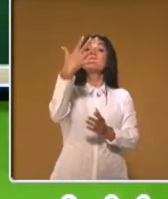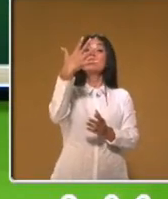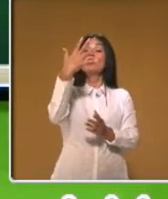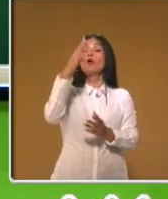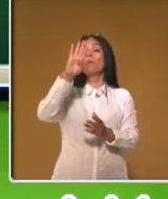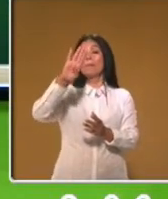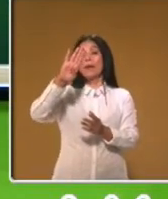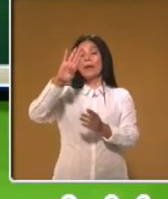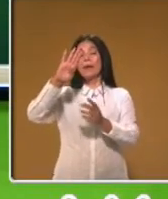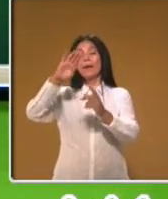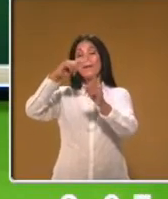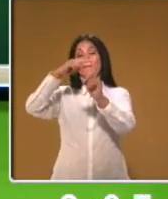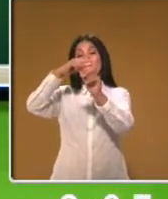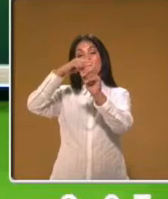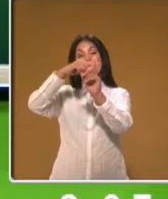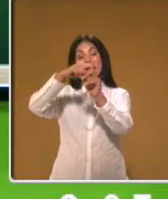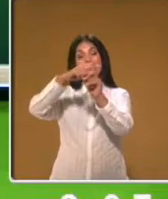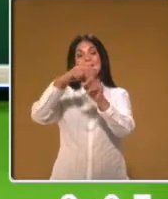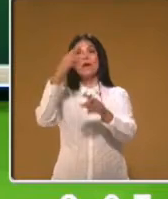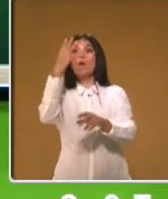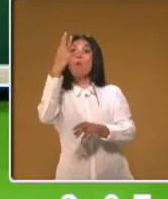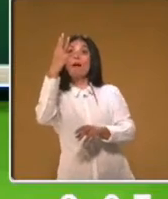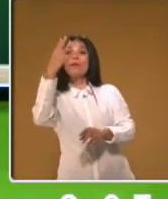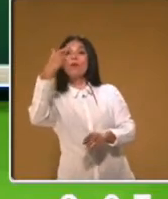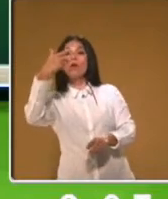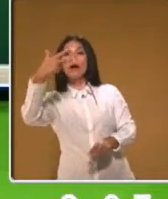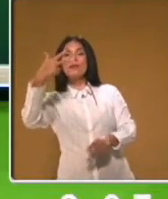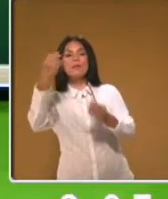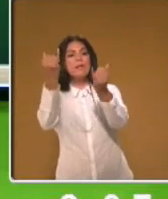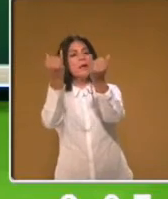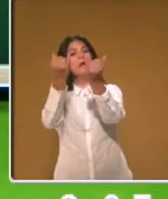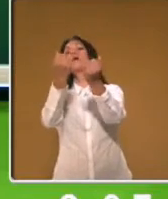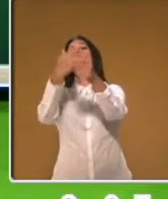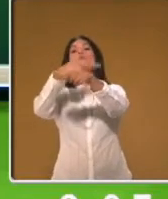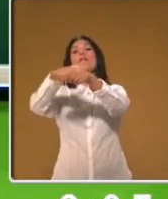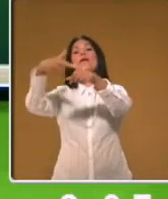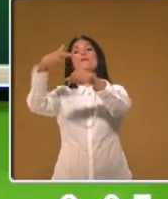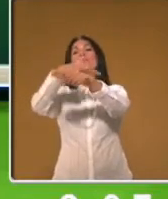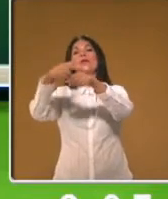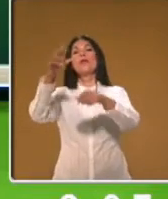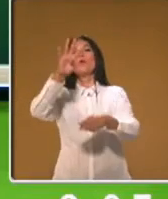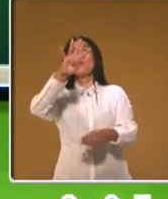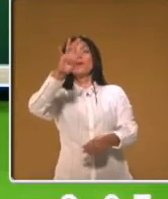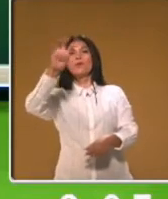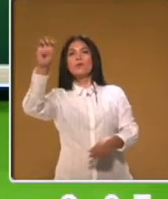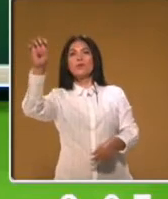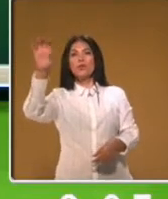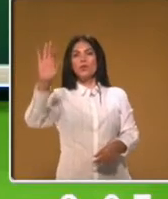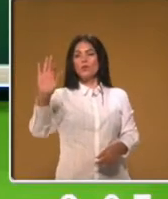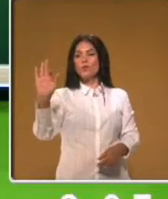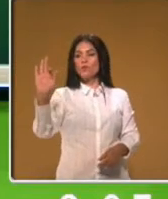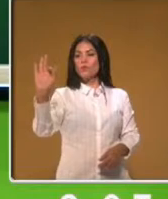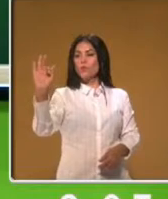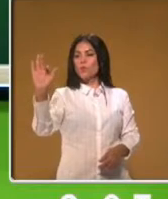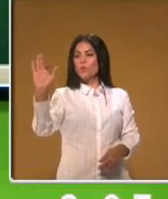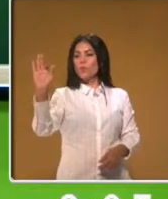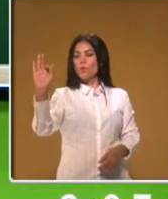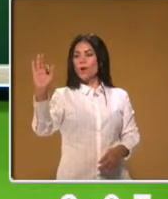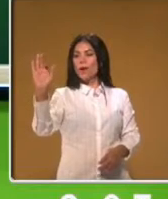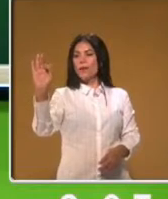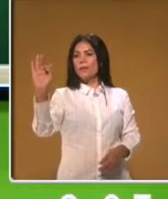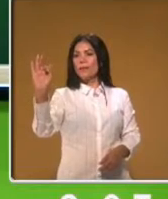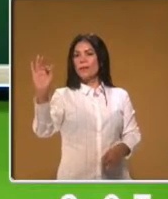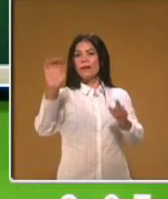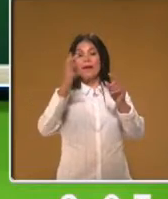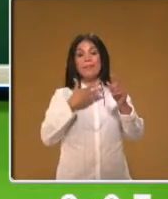igual a 440. Como tú debes de saber, cada que tenemos dos incógnitas es complicado saber los valores de cada una.